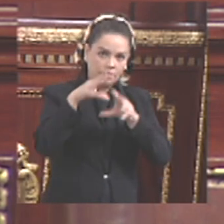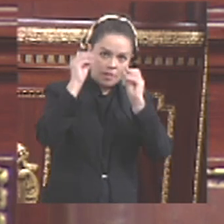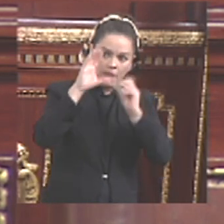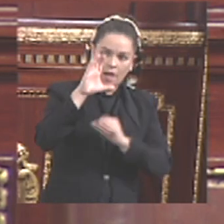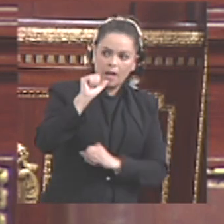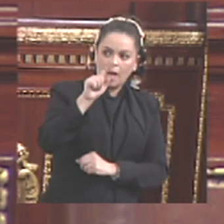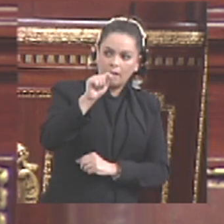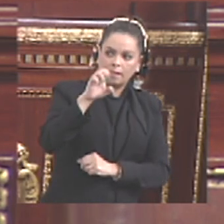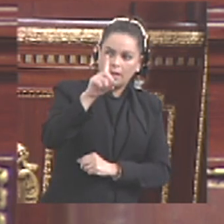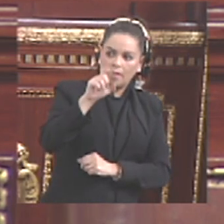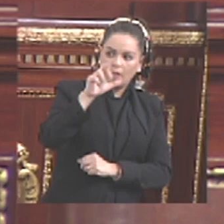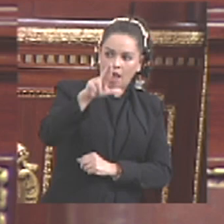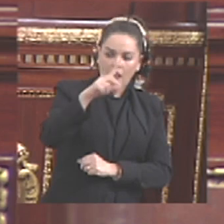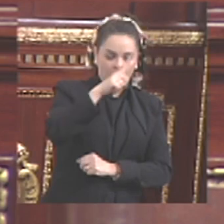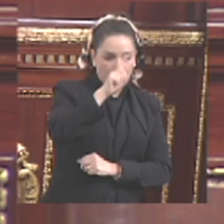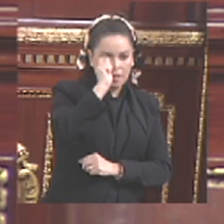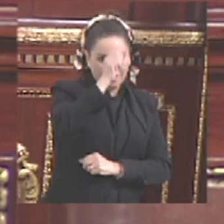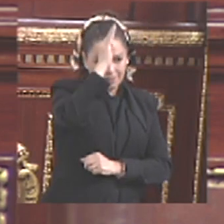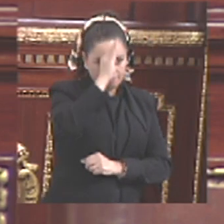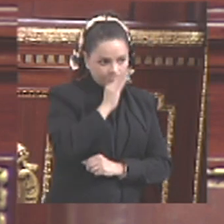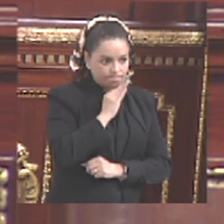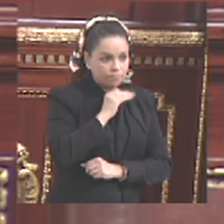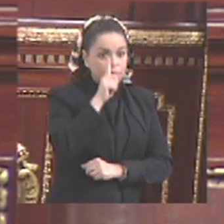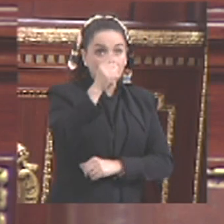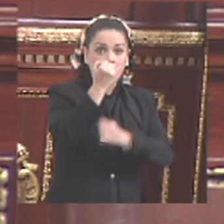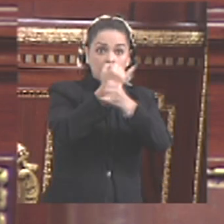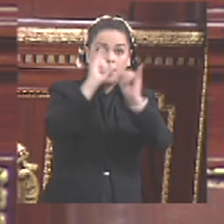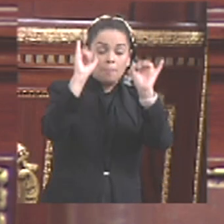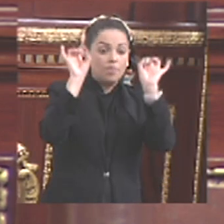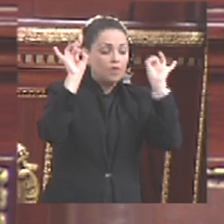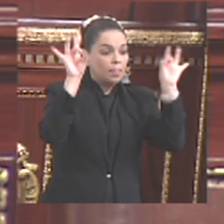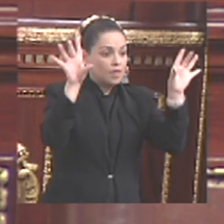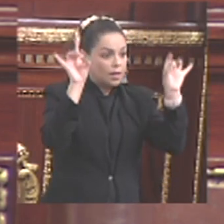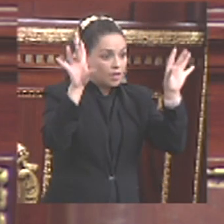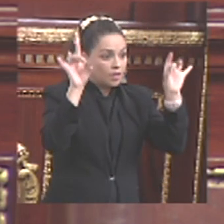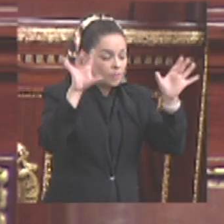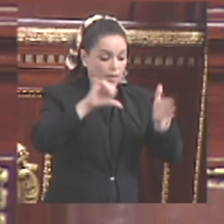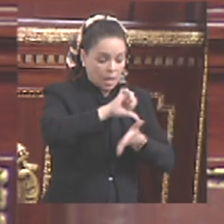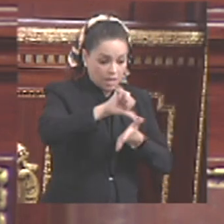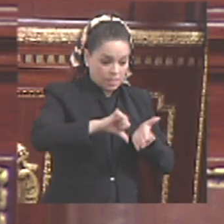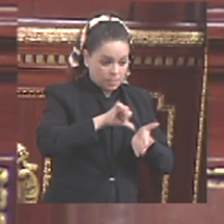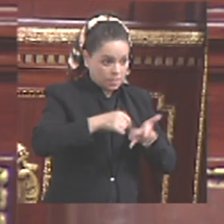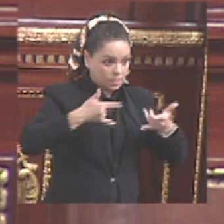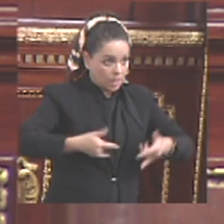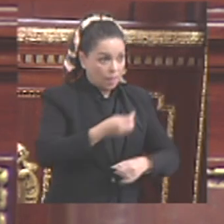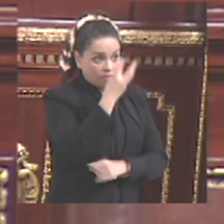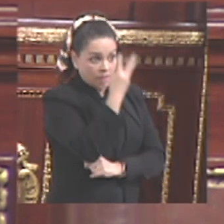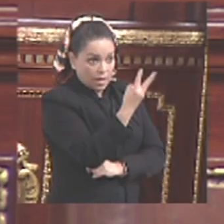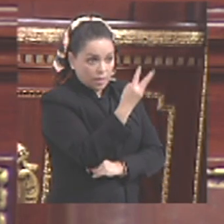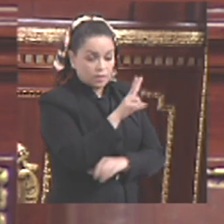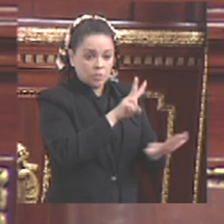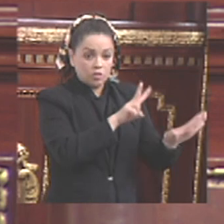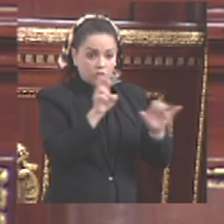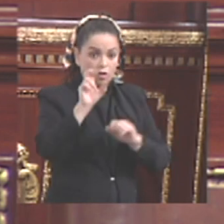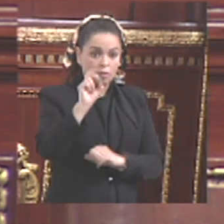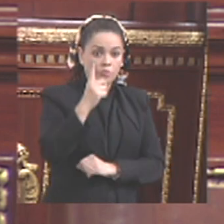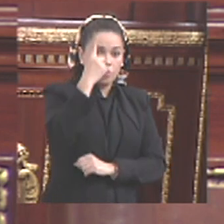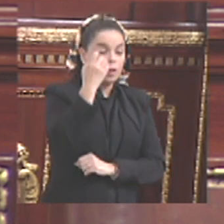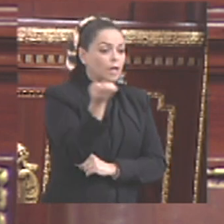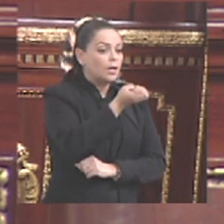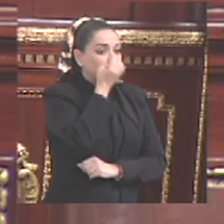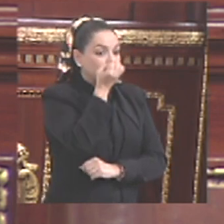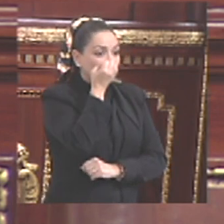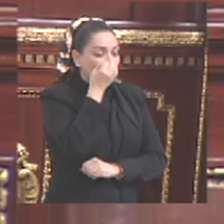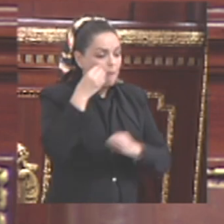de la Independencia, 13 inmuebles en el centro histórico, 231 escuelas, 2